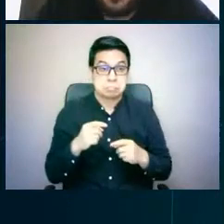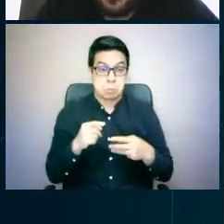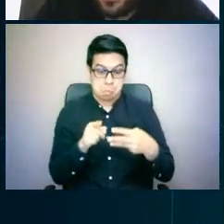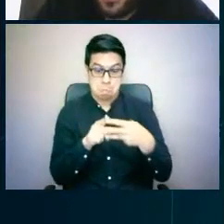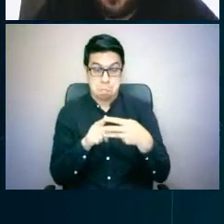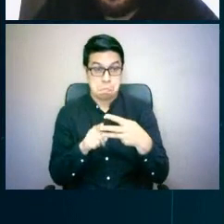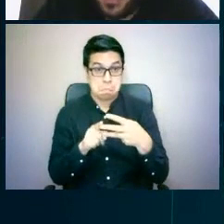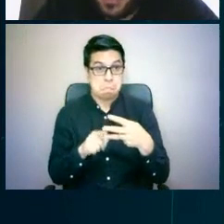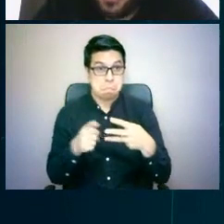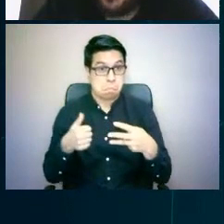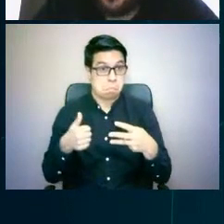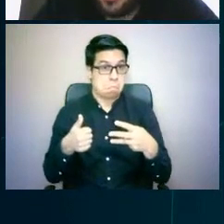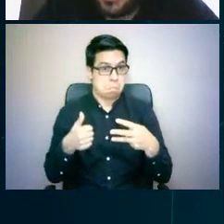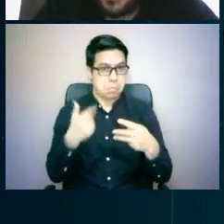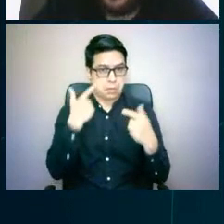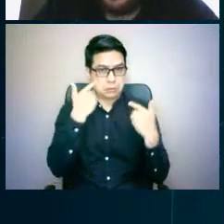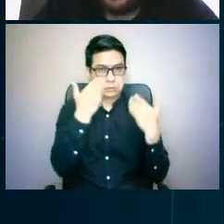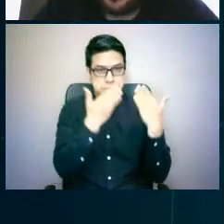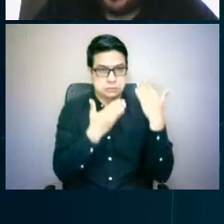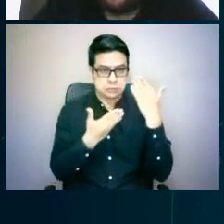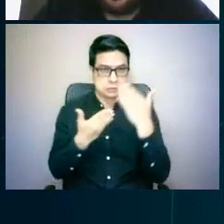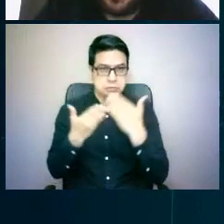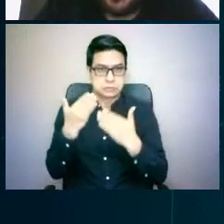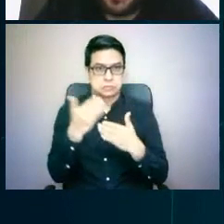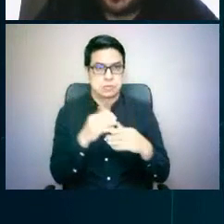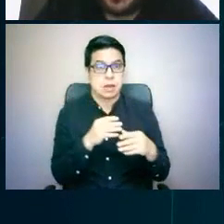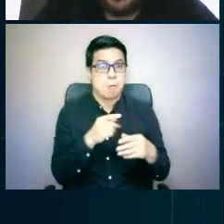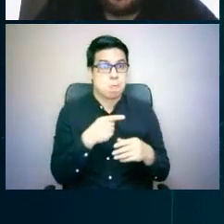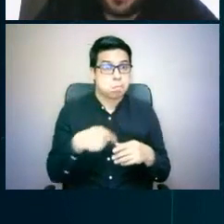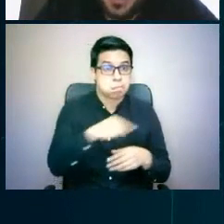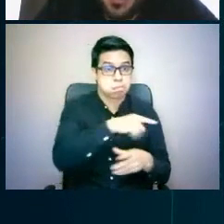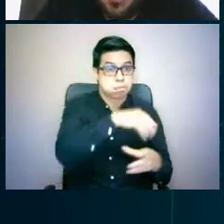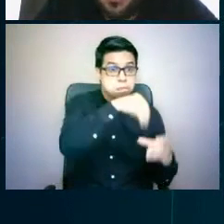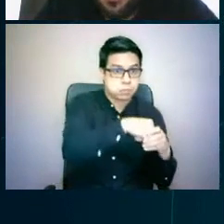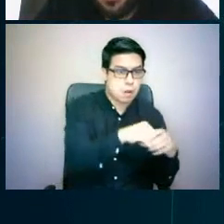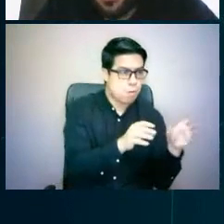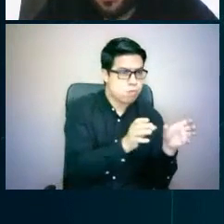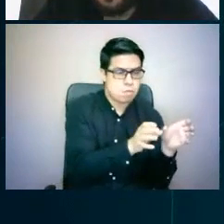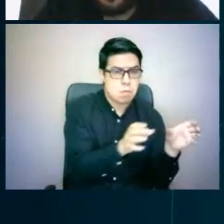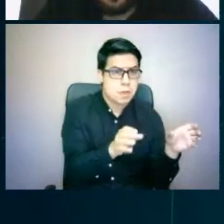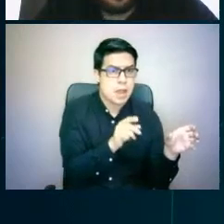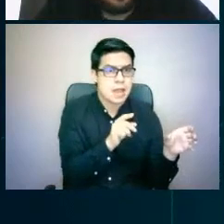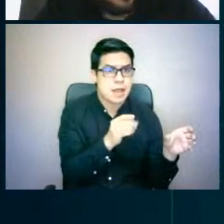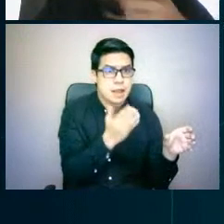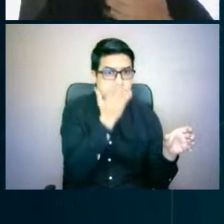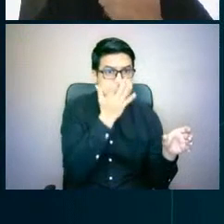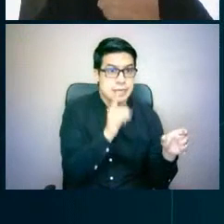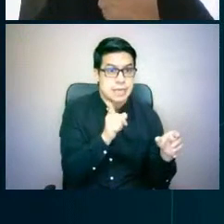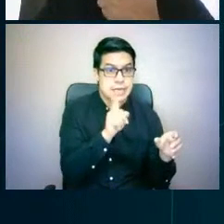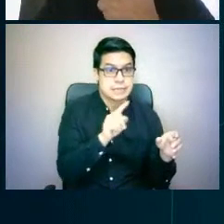implementadas comparadas con subestaciones encapsuladas en gas SF6.